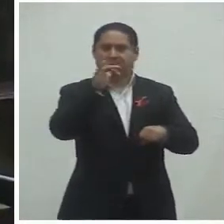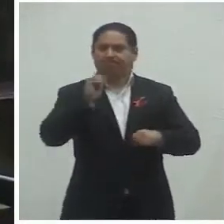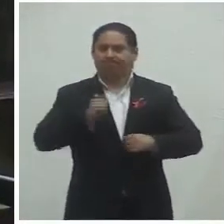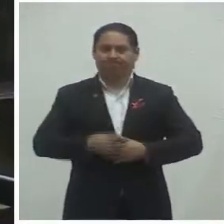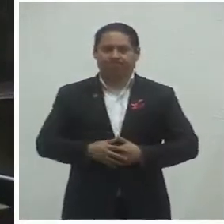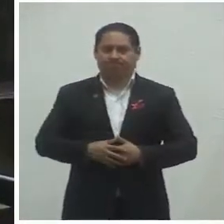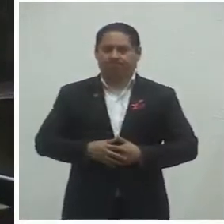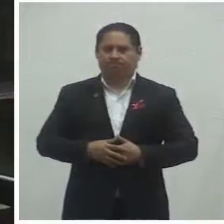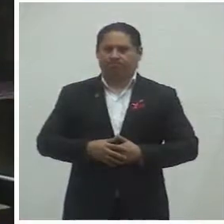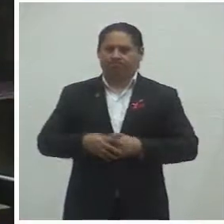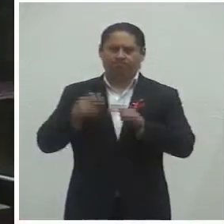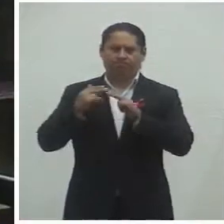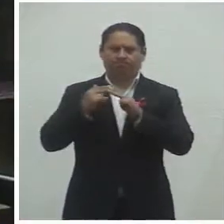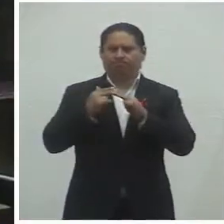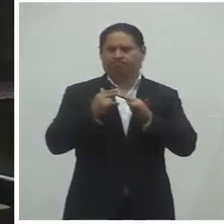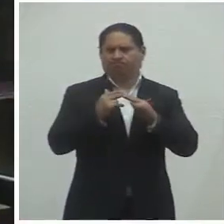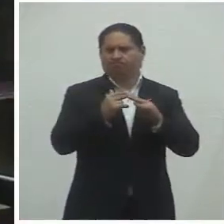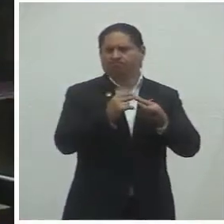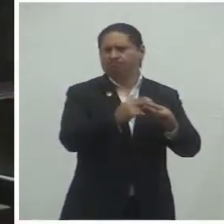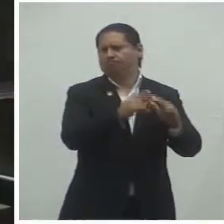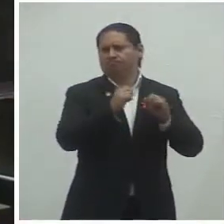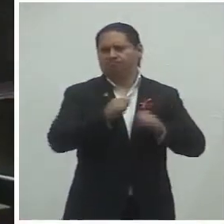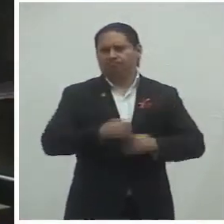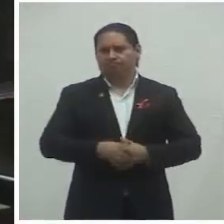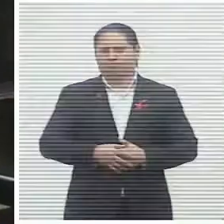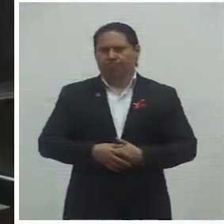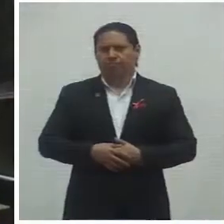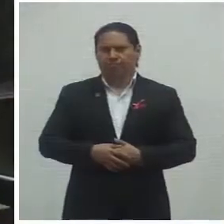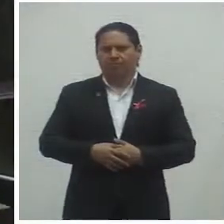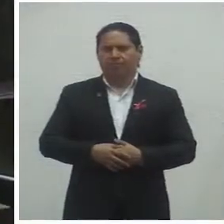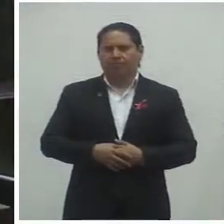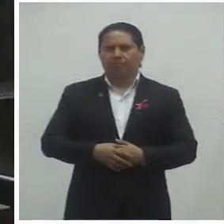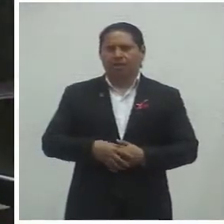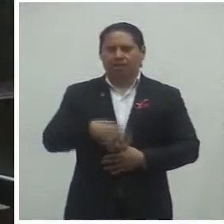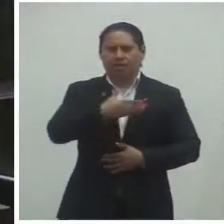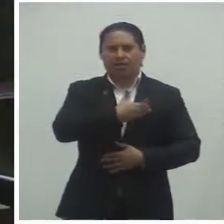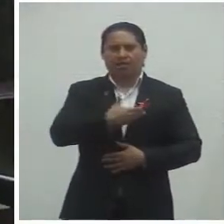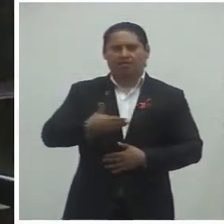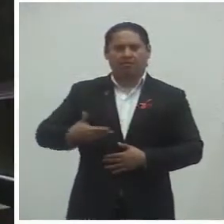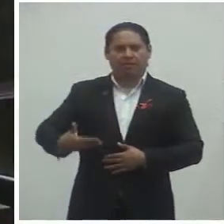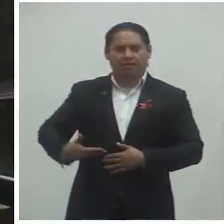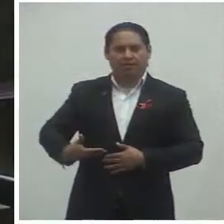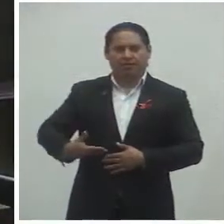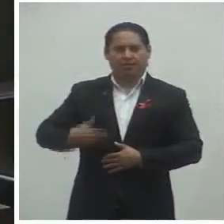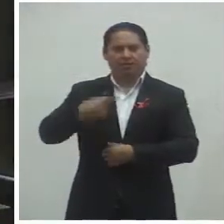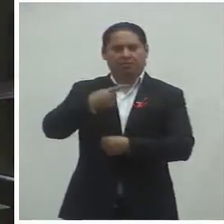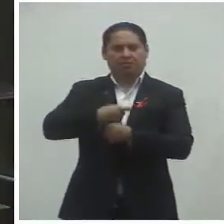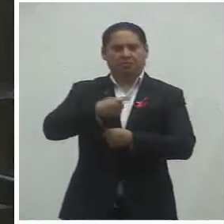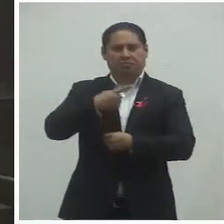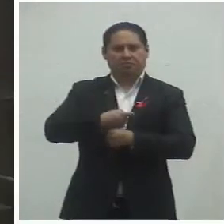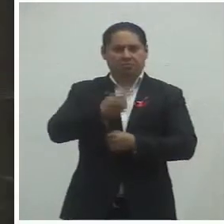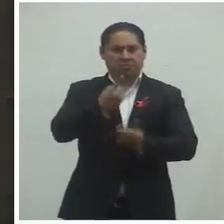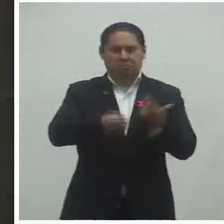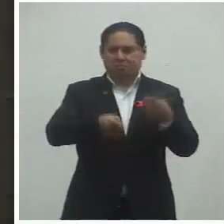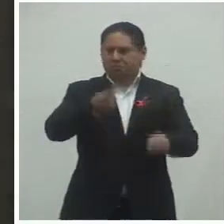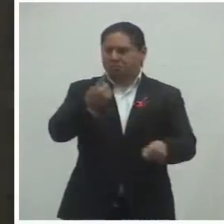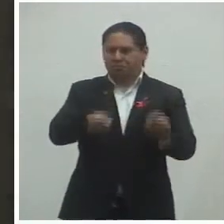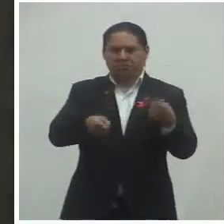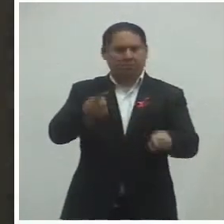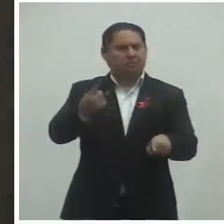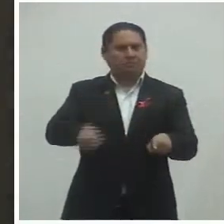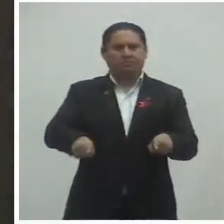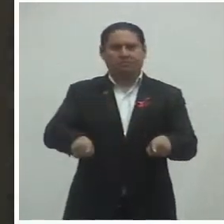larga trayectoria del poder centralizado en el que el presidente era la figura predominante,